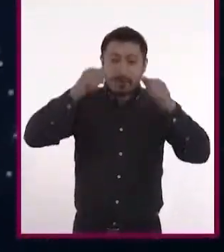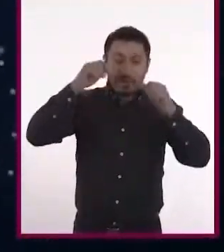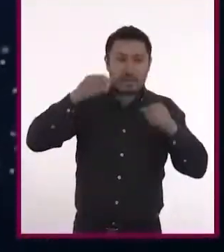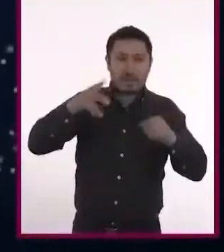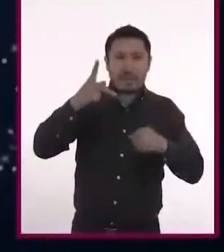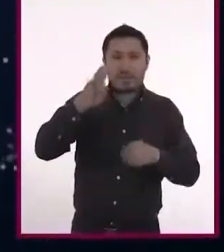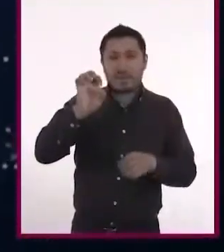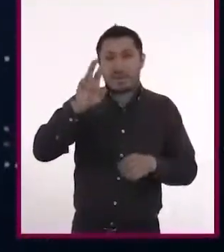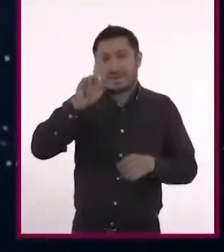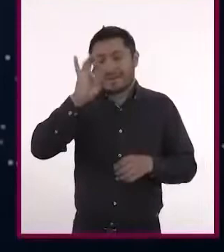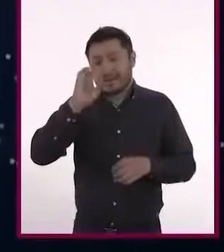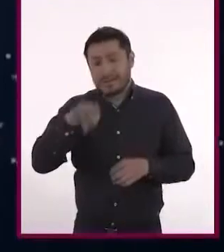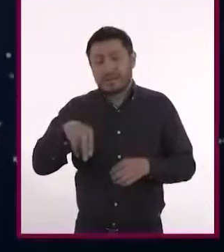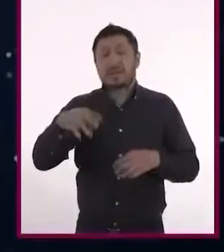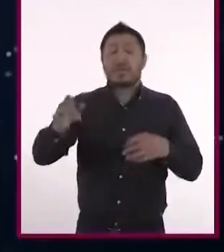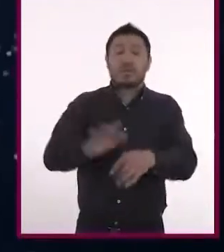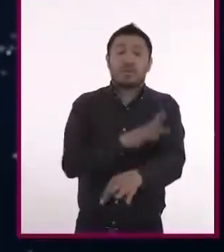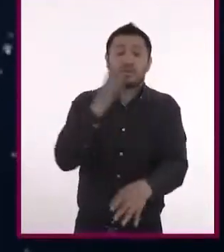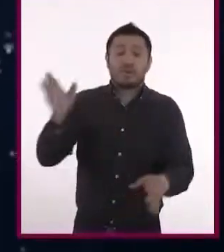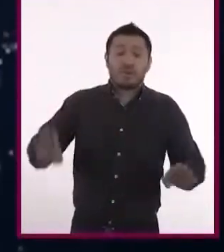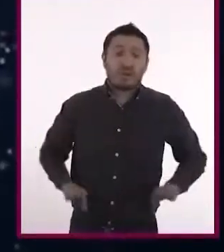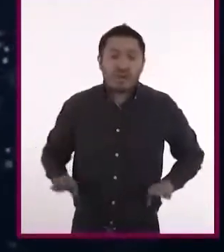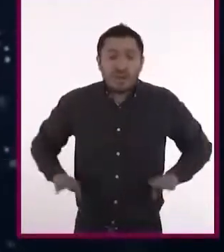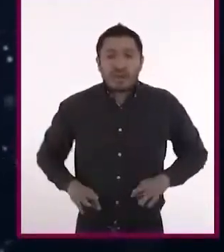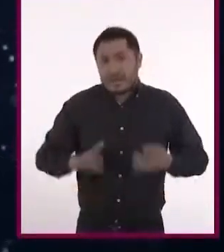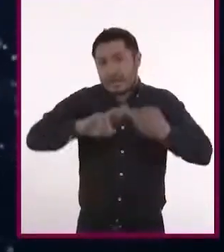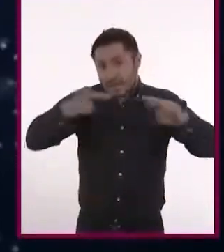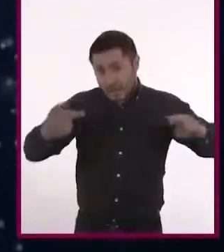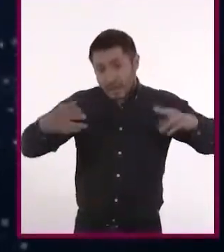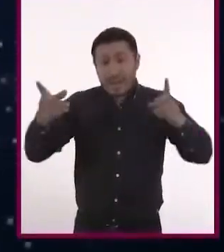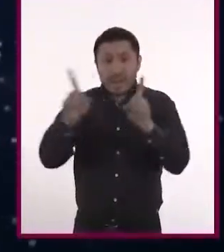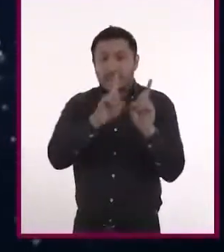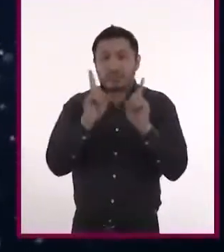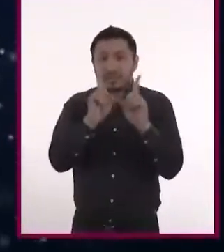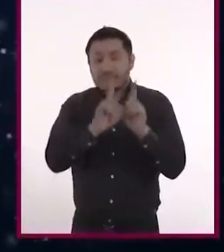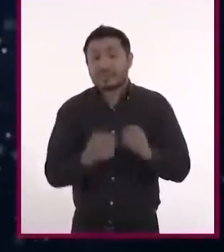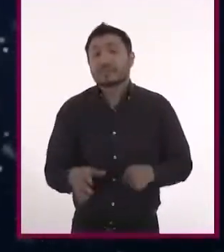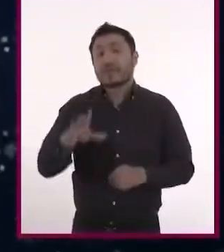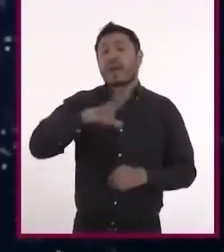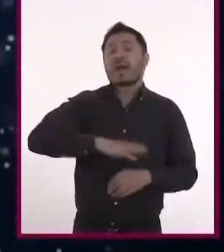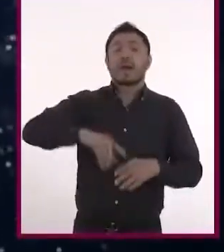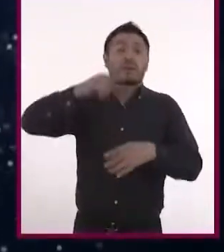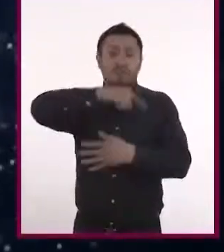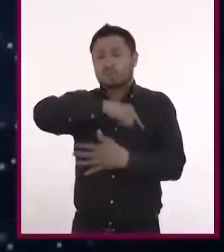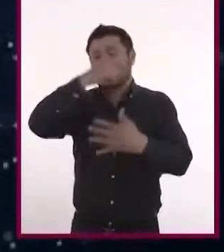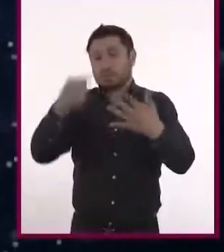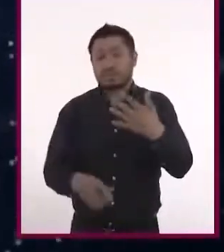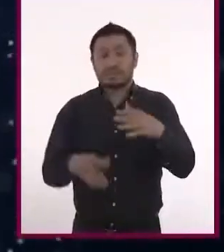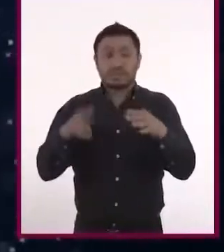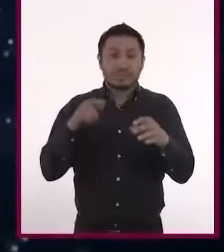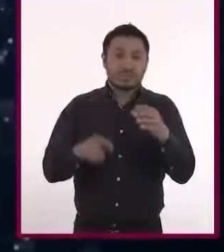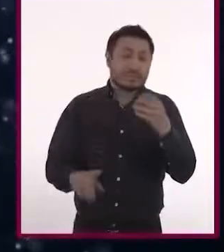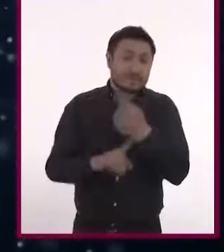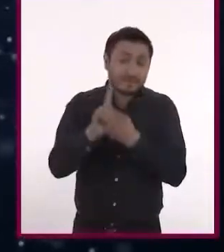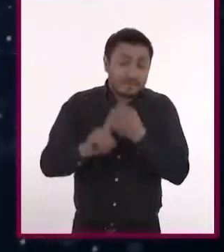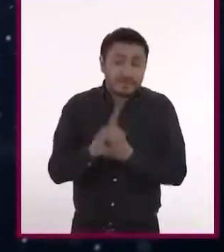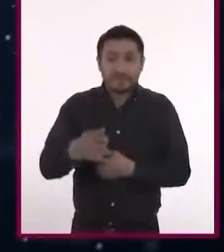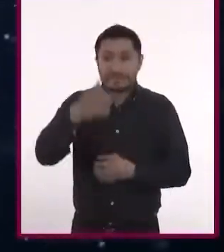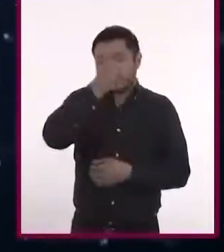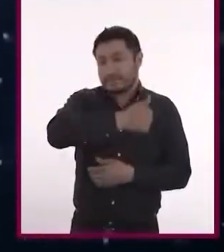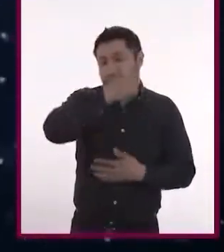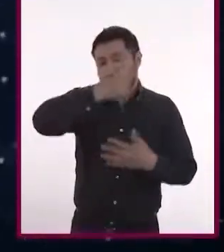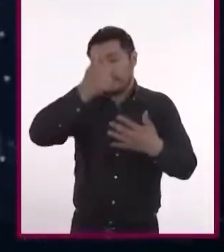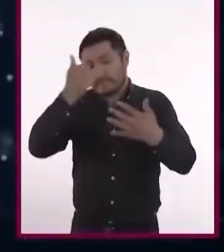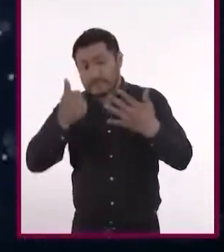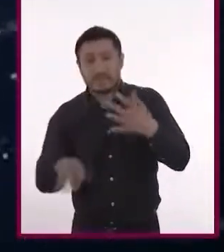las emociones, la conducta y las relaciones con los demás. Hay una gran variedad de trastornos mentales, cada uno de ellos